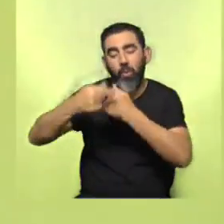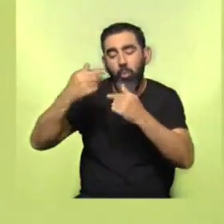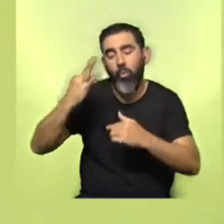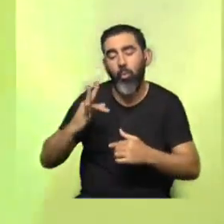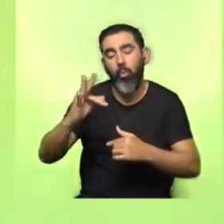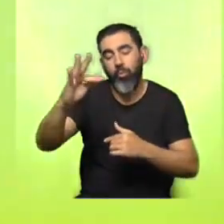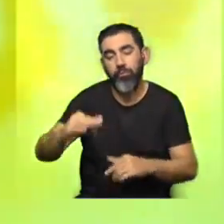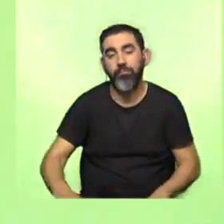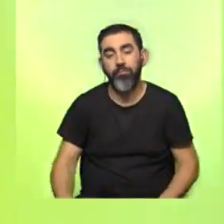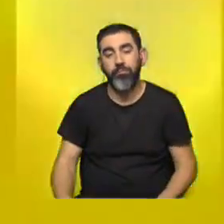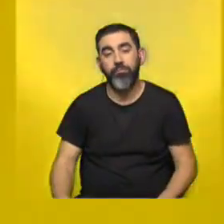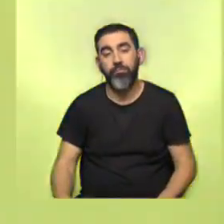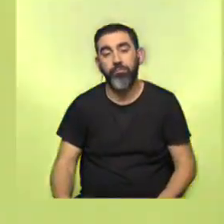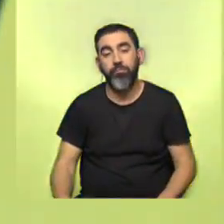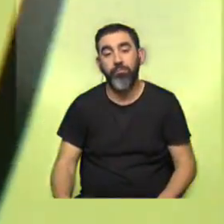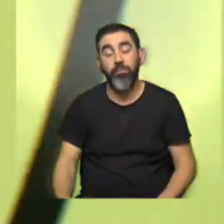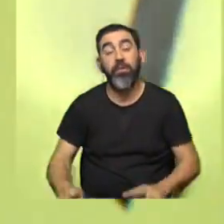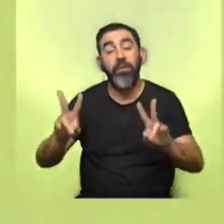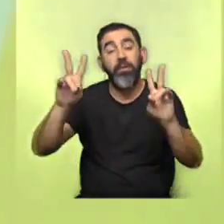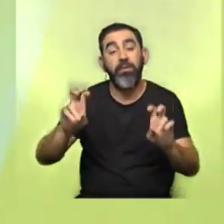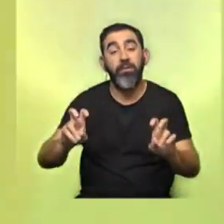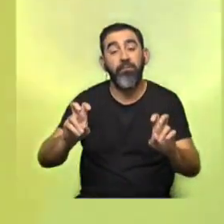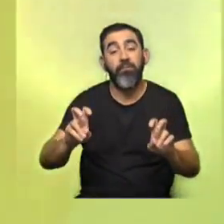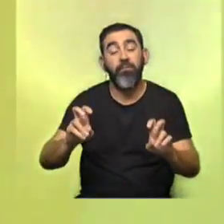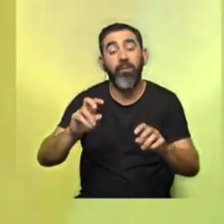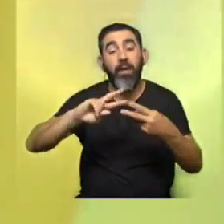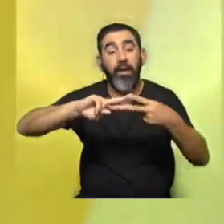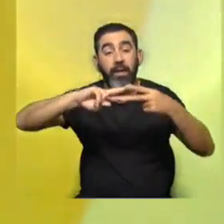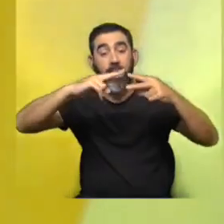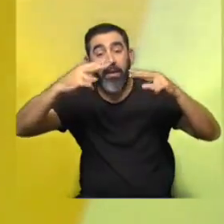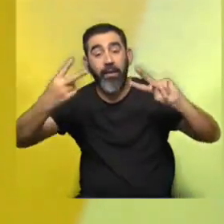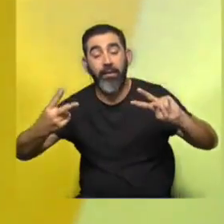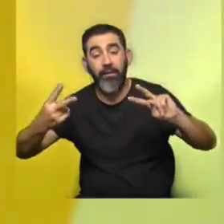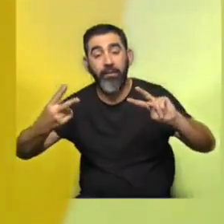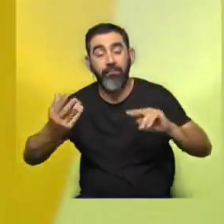más vueltas. Miren, sin ir más lejos, todo lo que es la parte de genética,